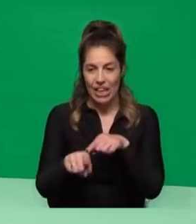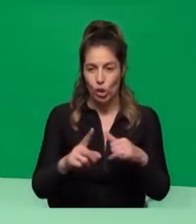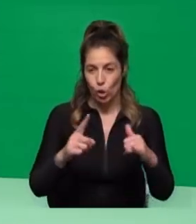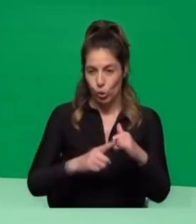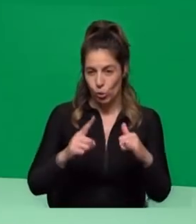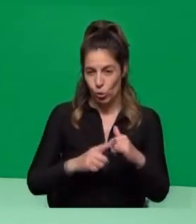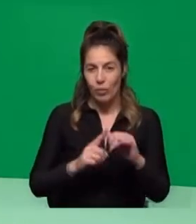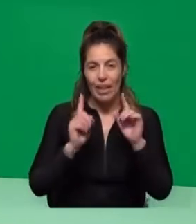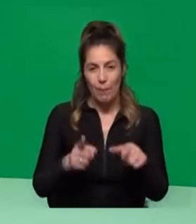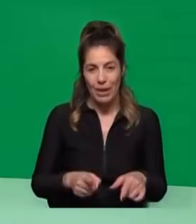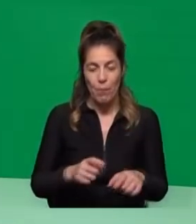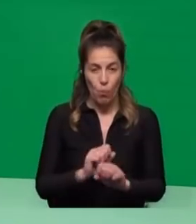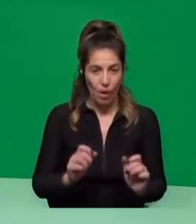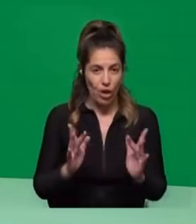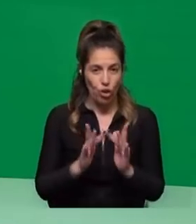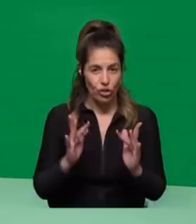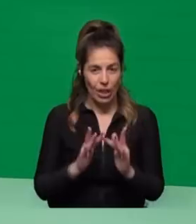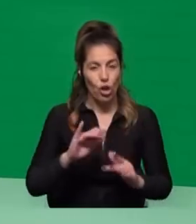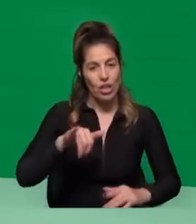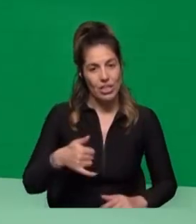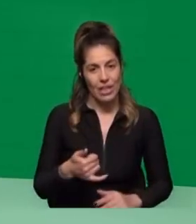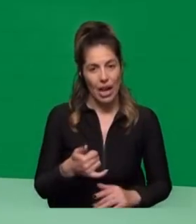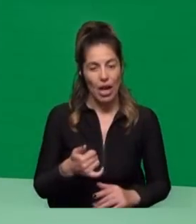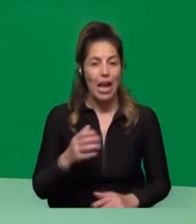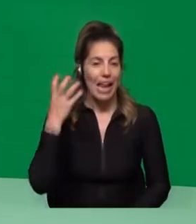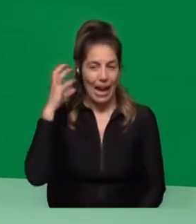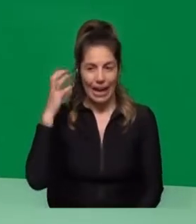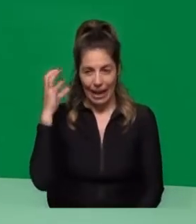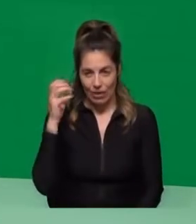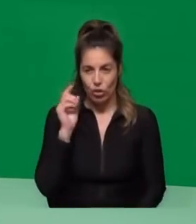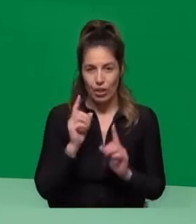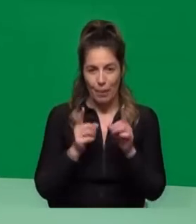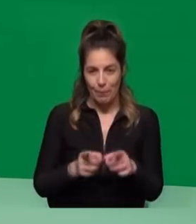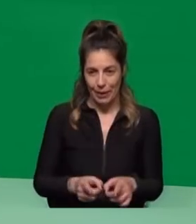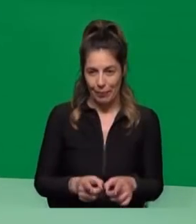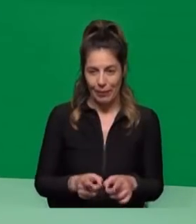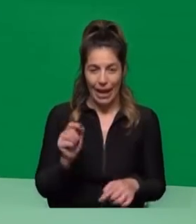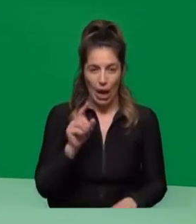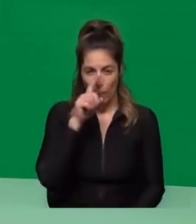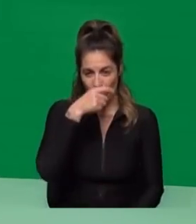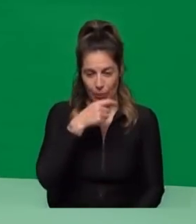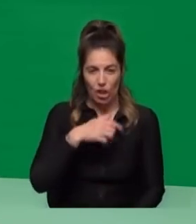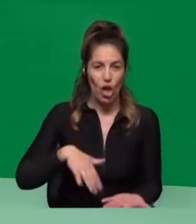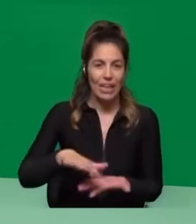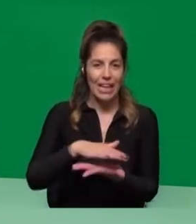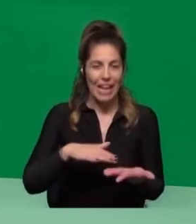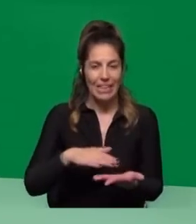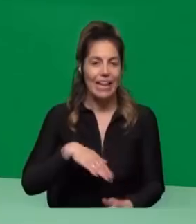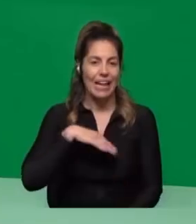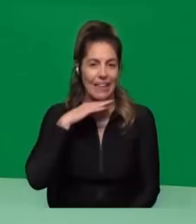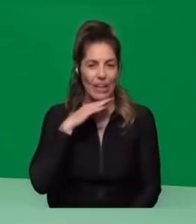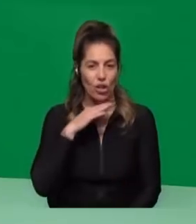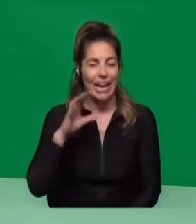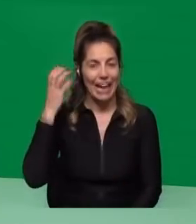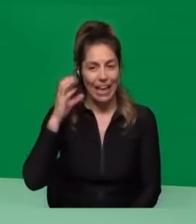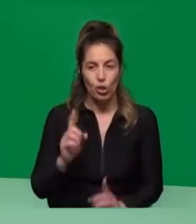otra vía para estar en contacto además de las preexistentes por ejemplo mi radio 107.7 de FM en Montevideo y área metropolitana radio de